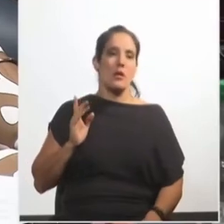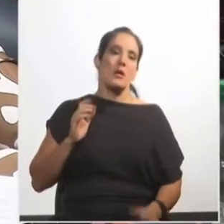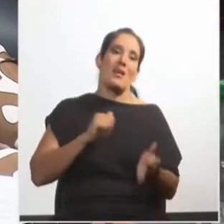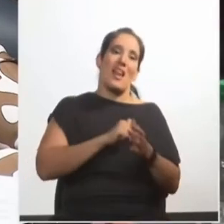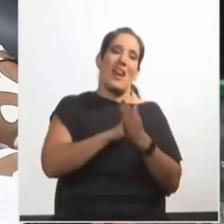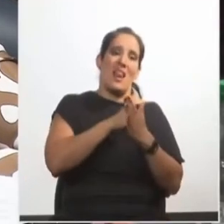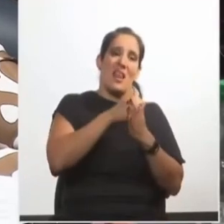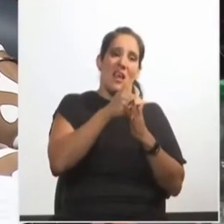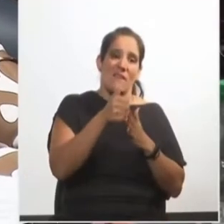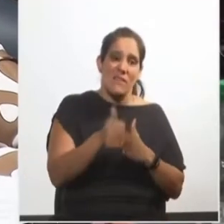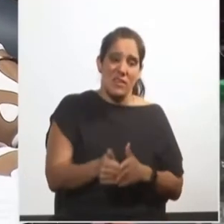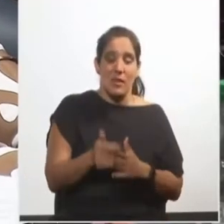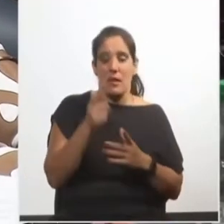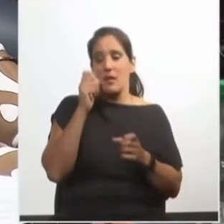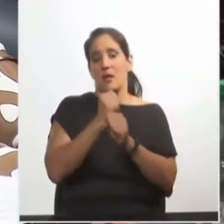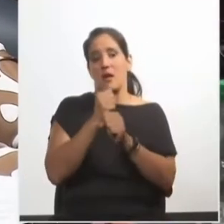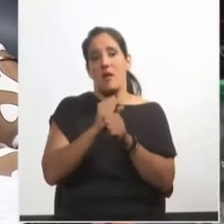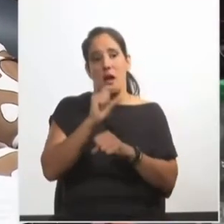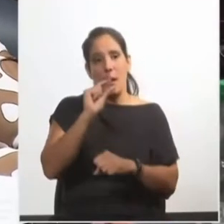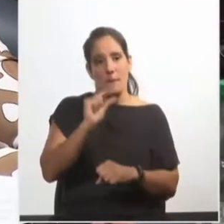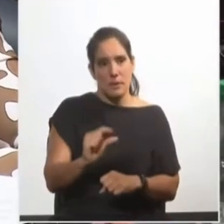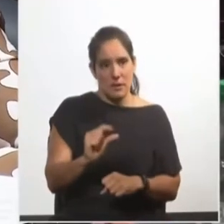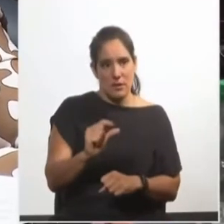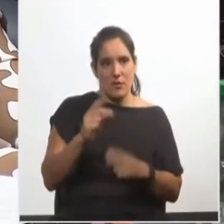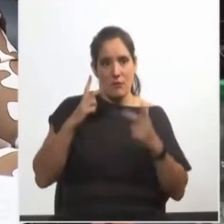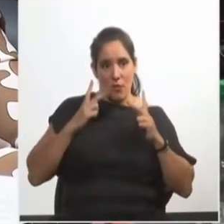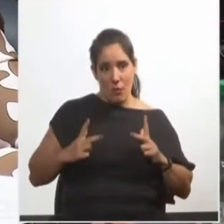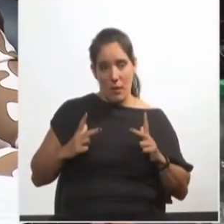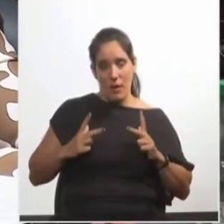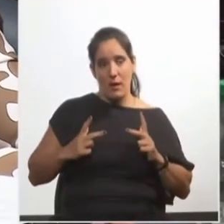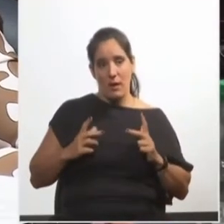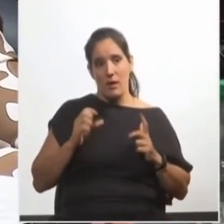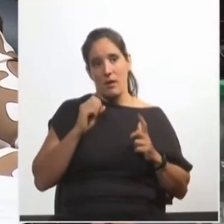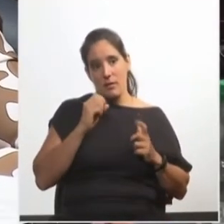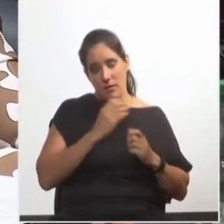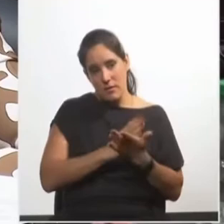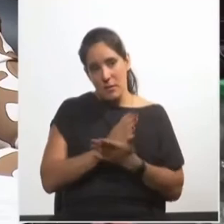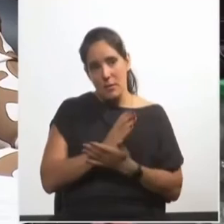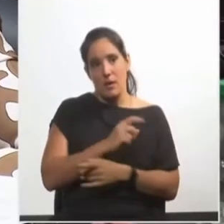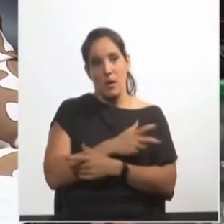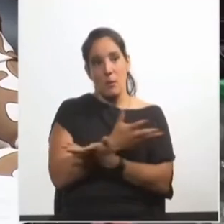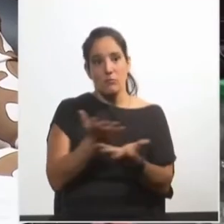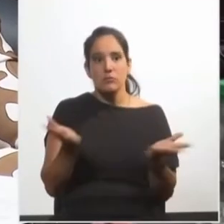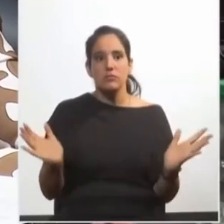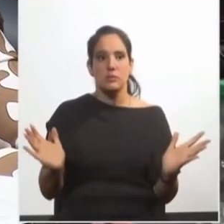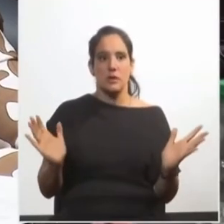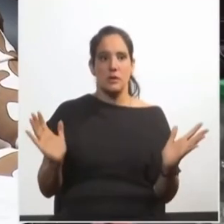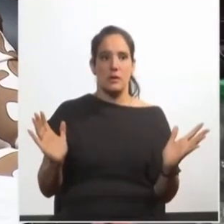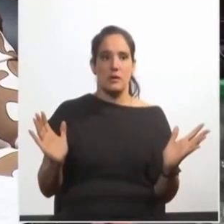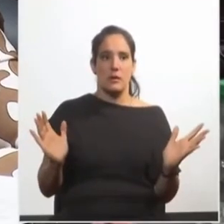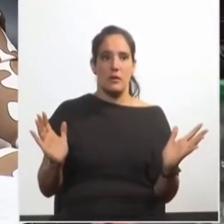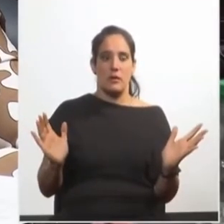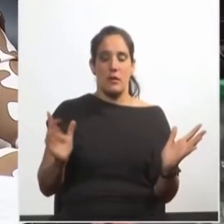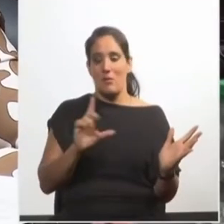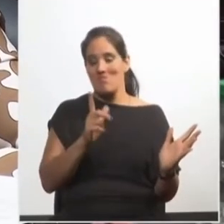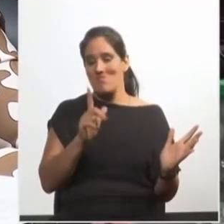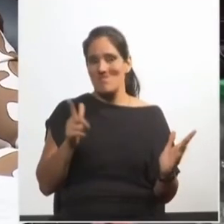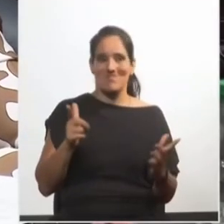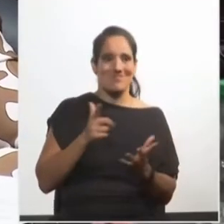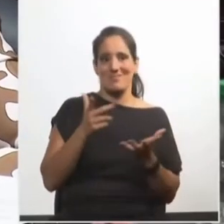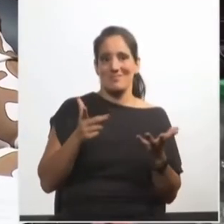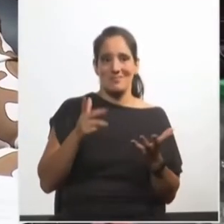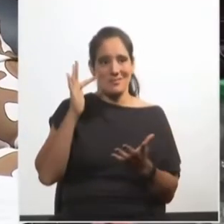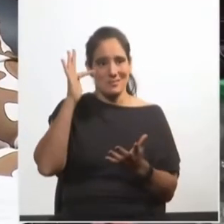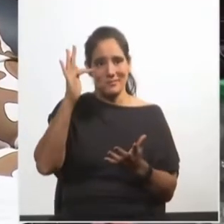promedio cotizan menos tiempo que los hombres y muchas veces están más expuestas a quedarse sin cobertura